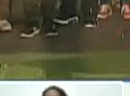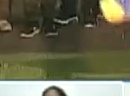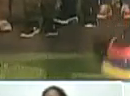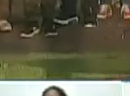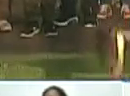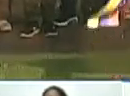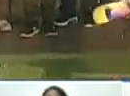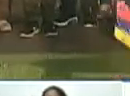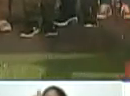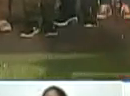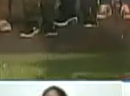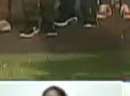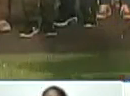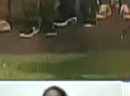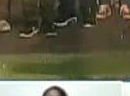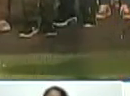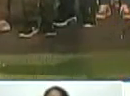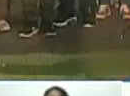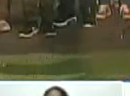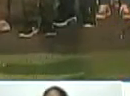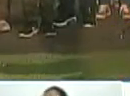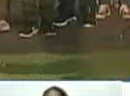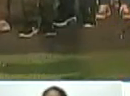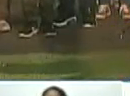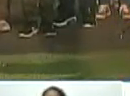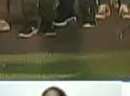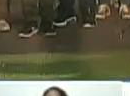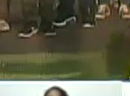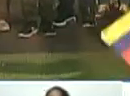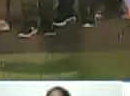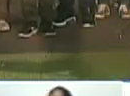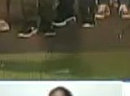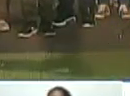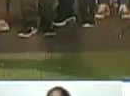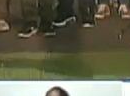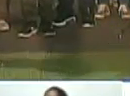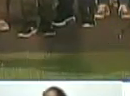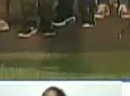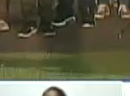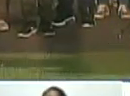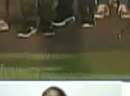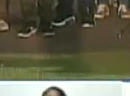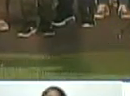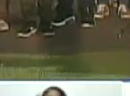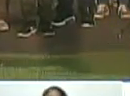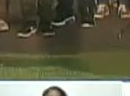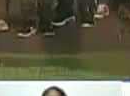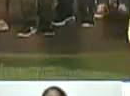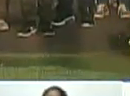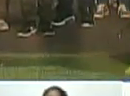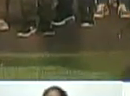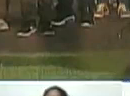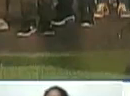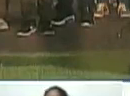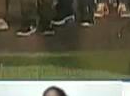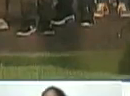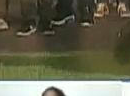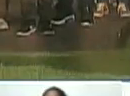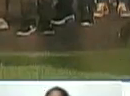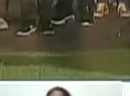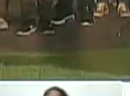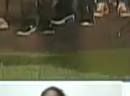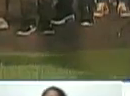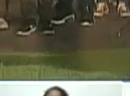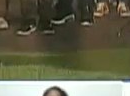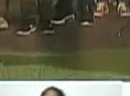todos los días en jornadas de limpieza, de pintura, de alimentación, en jornadas de cultura, de danza, de música,